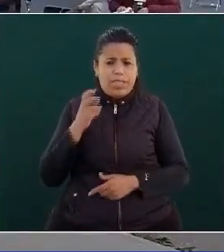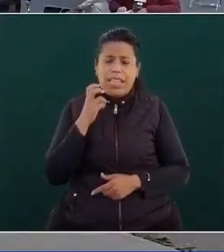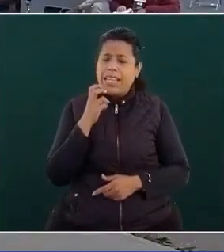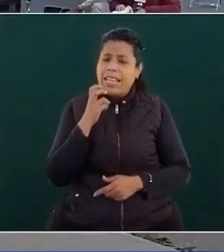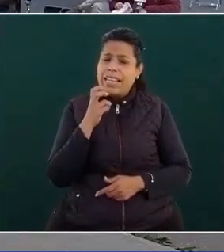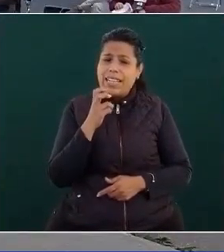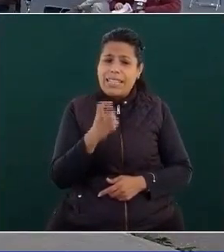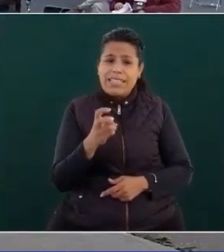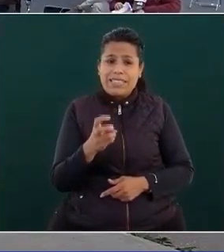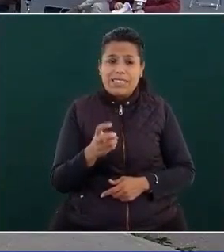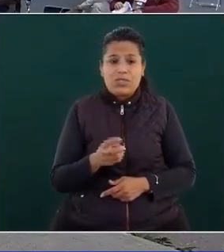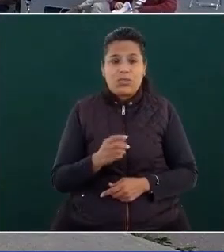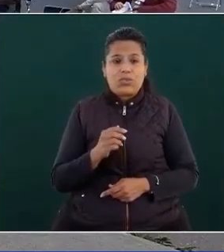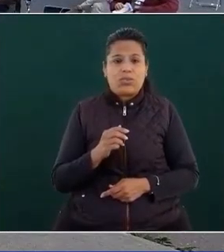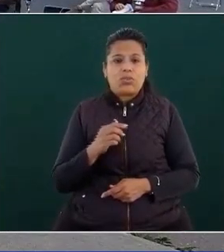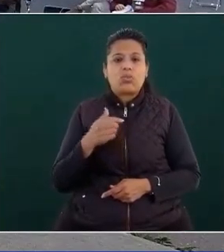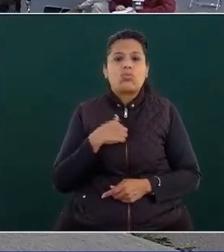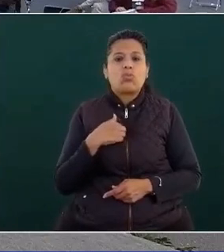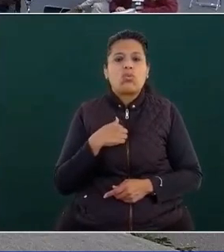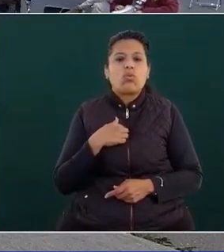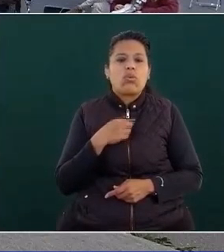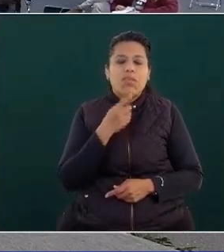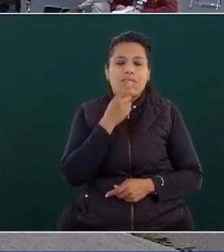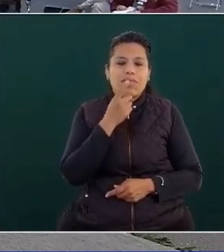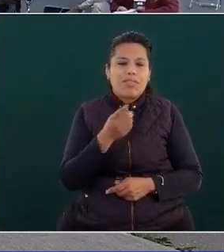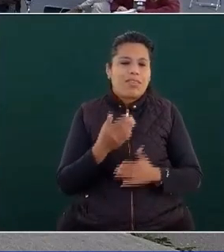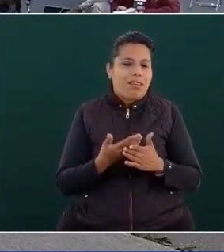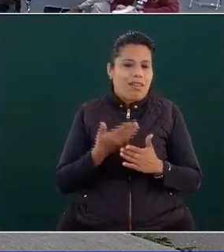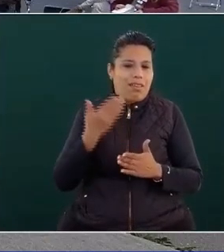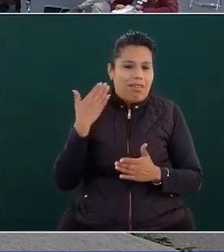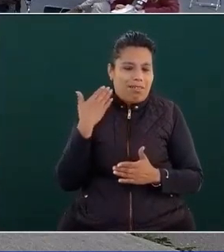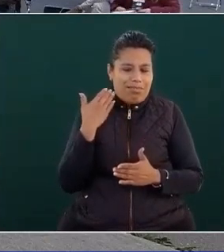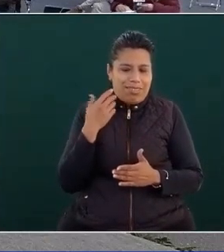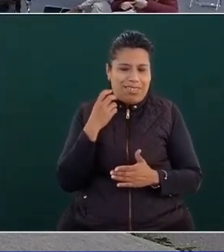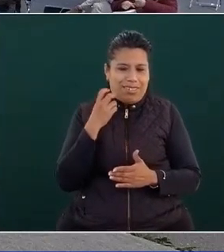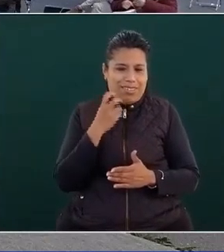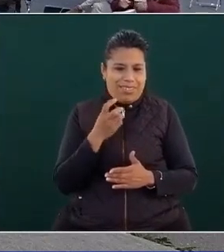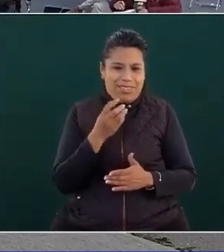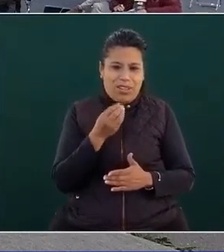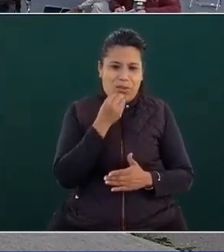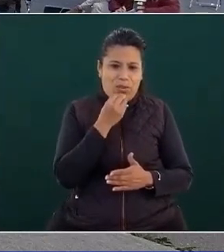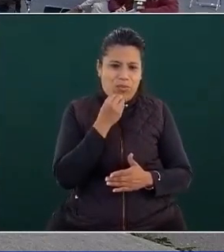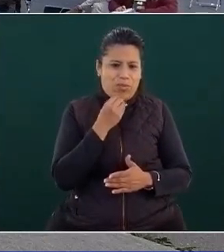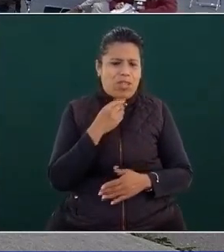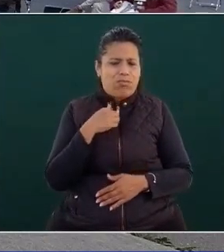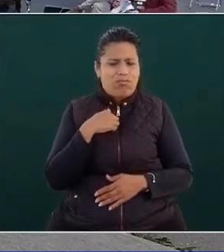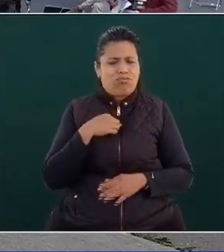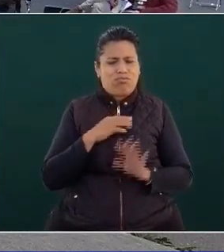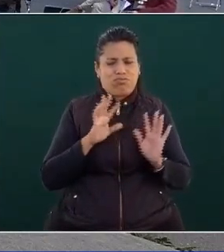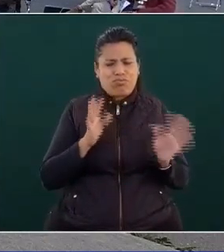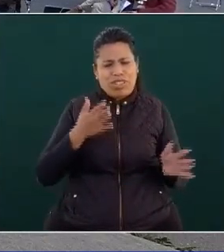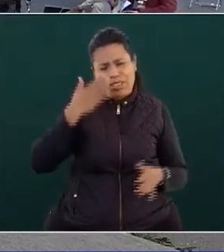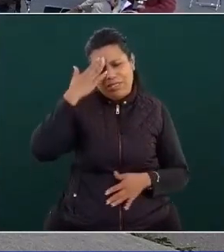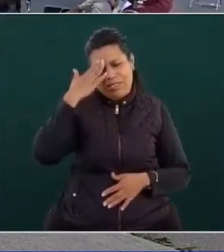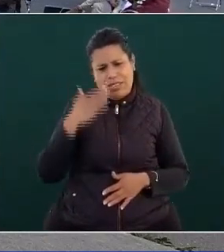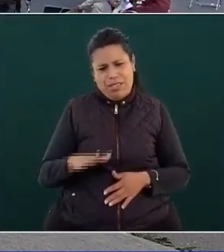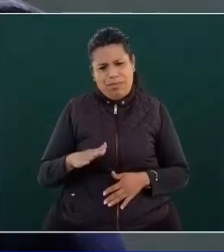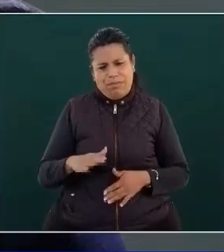Eso se los dije en la comida, ya lo sabían,